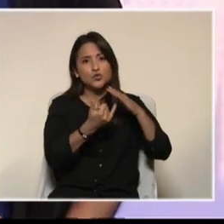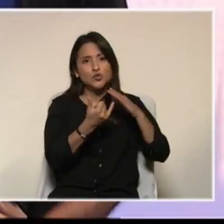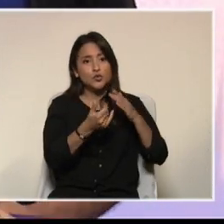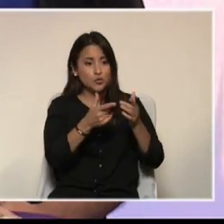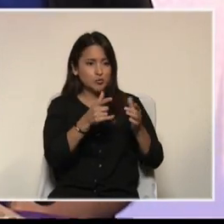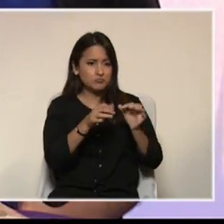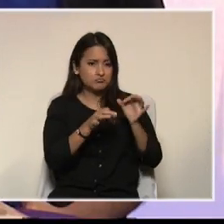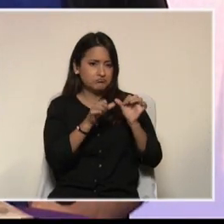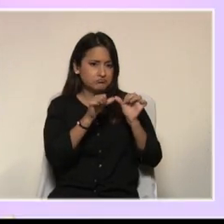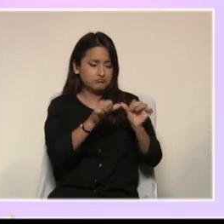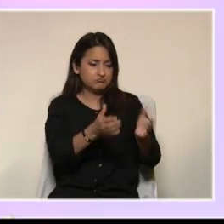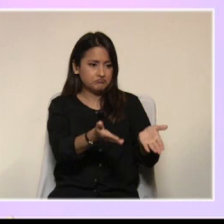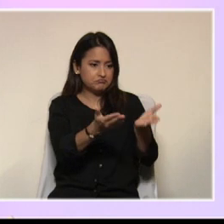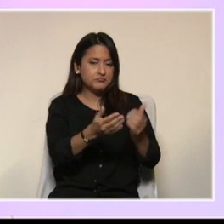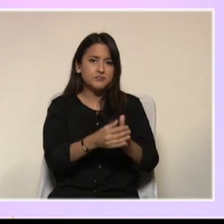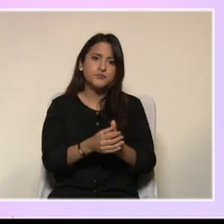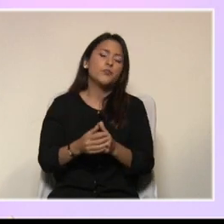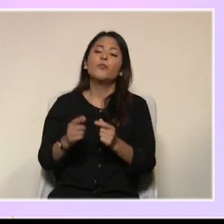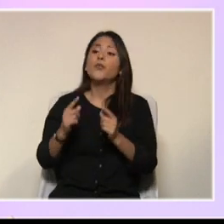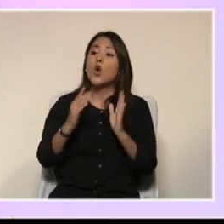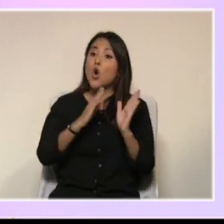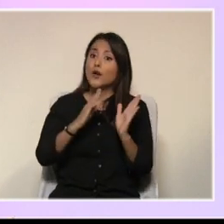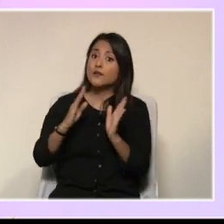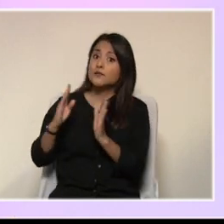a continuación. Organización,